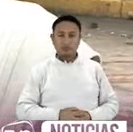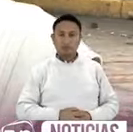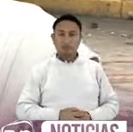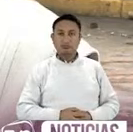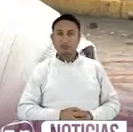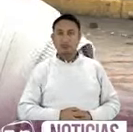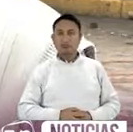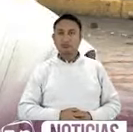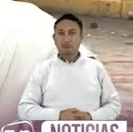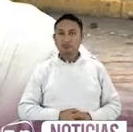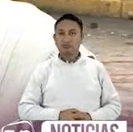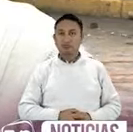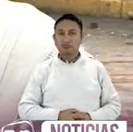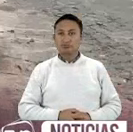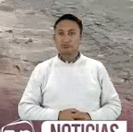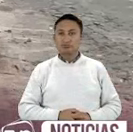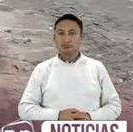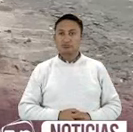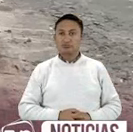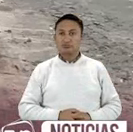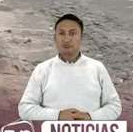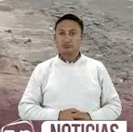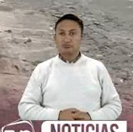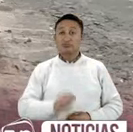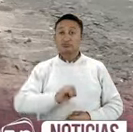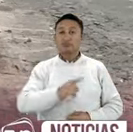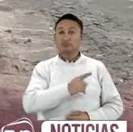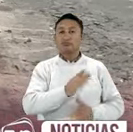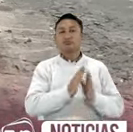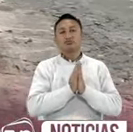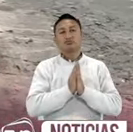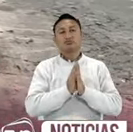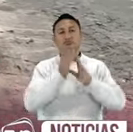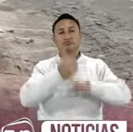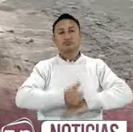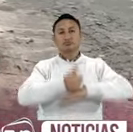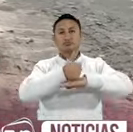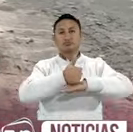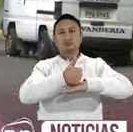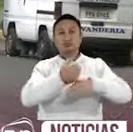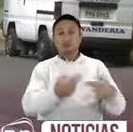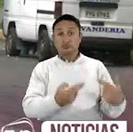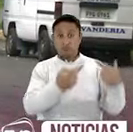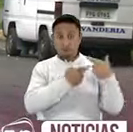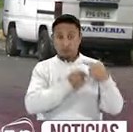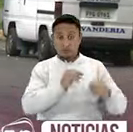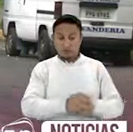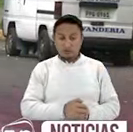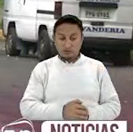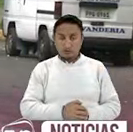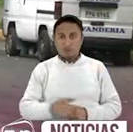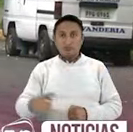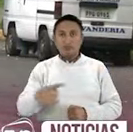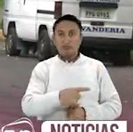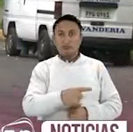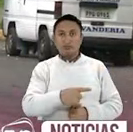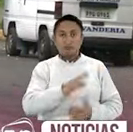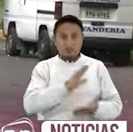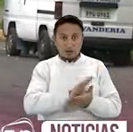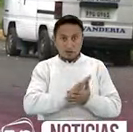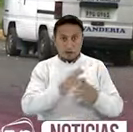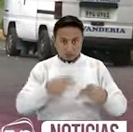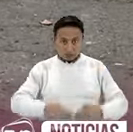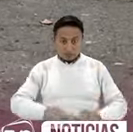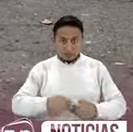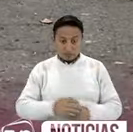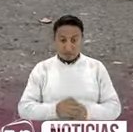la tierra, o sea, yéndose la tierra ahí. Sin embargo, hacen un llamado a las autoridades competentes, pues siguen sin vivir en paz. Y es que